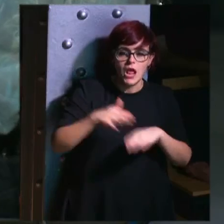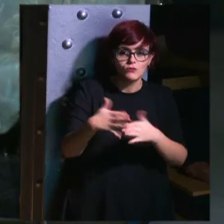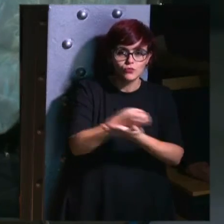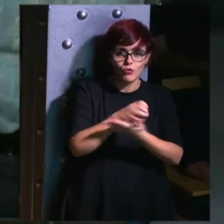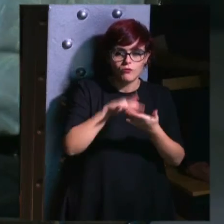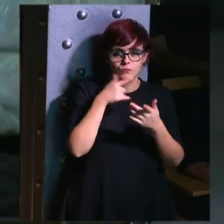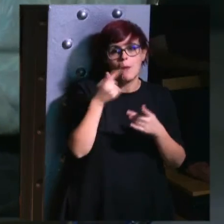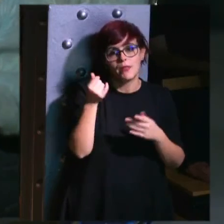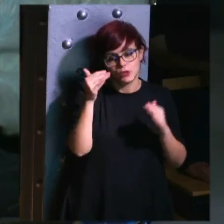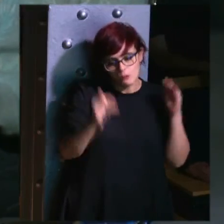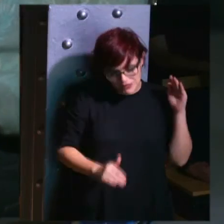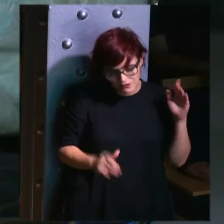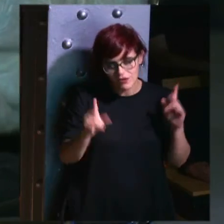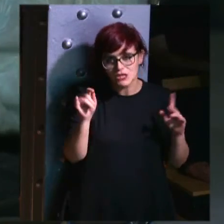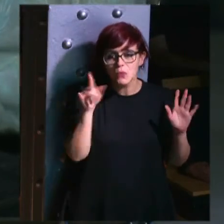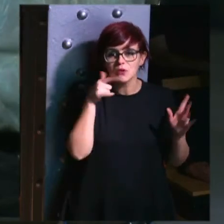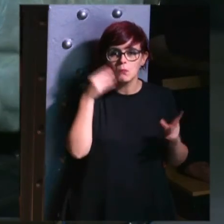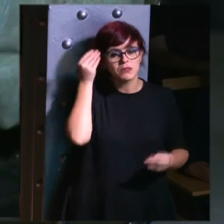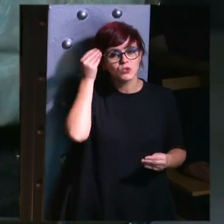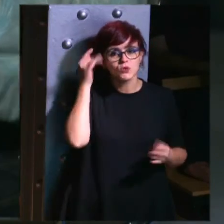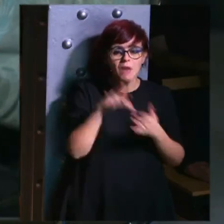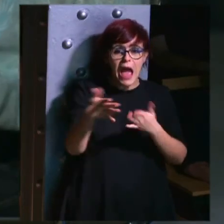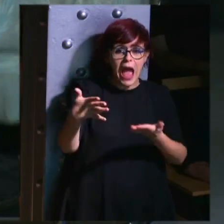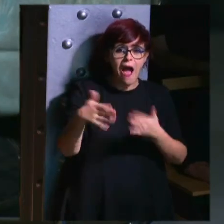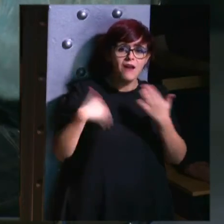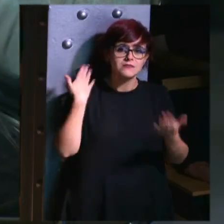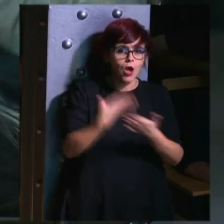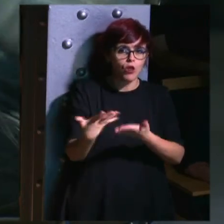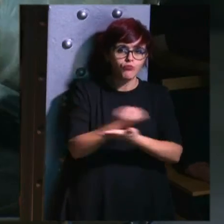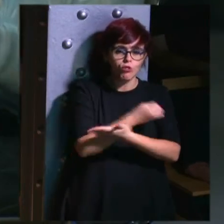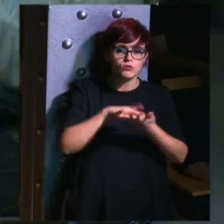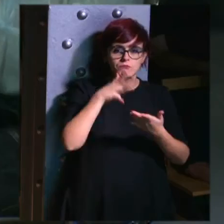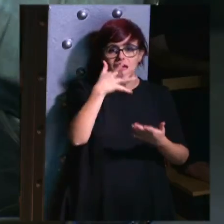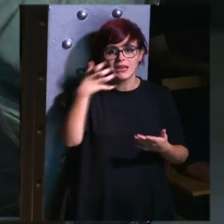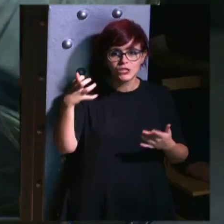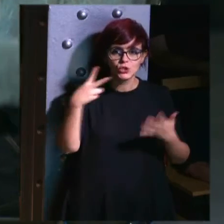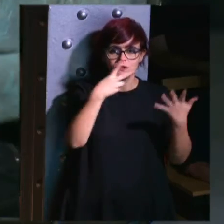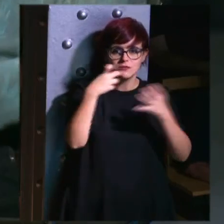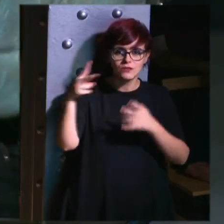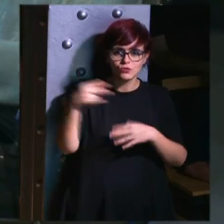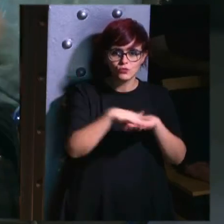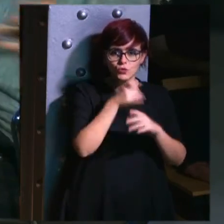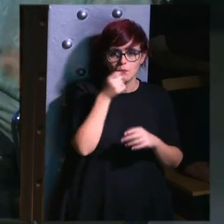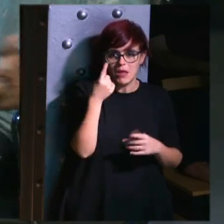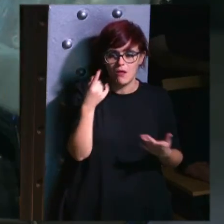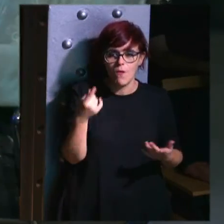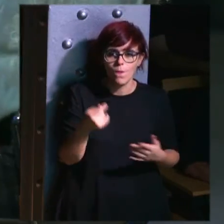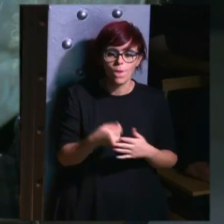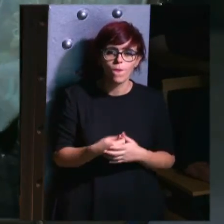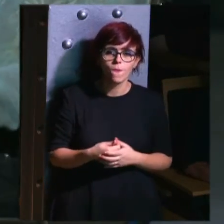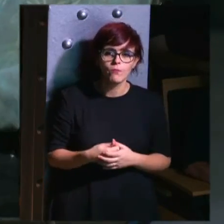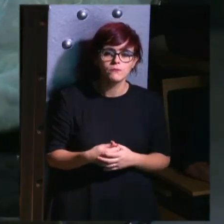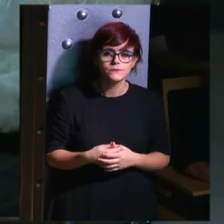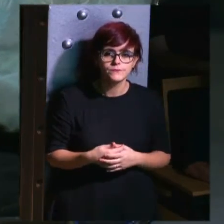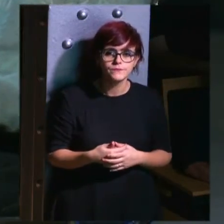entonces habrán bajado los precios, pero no me parece de verdad un precio. O sea, nos hemos gastado todos 500, 600 no, no, o 1.000 refiero, euros en un No me refiero a que sea un precio